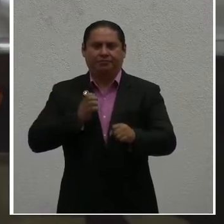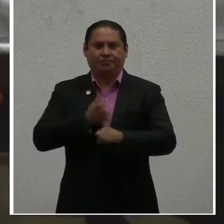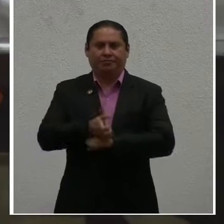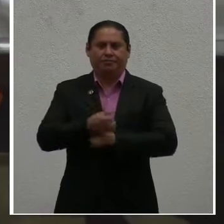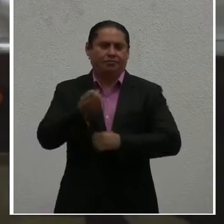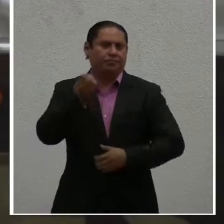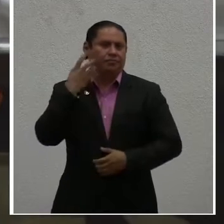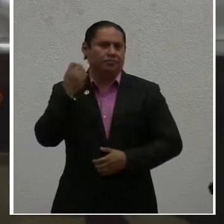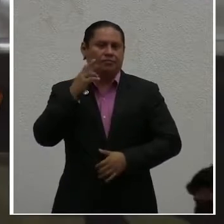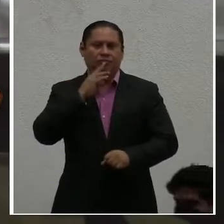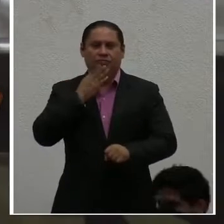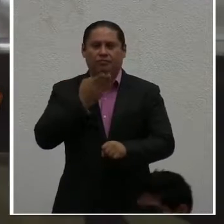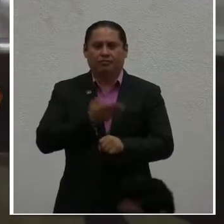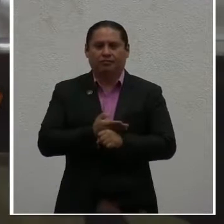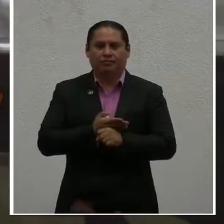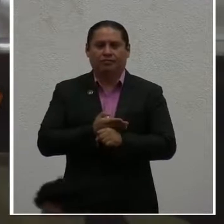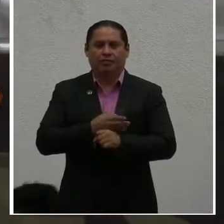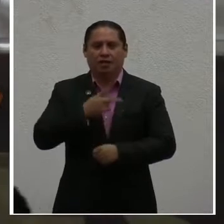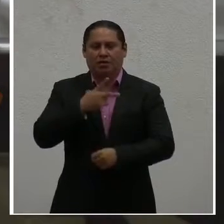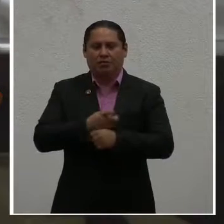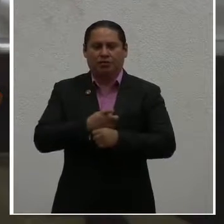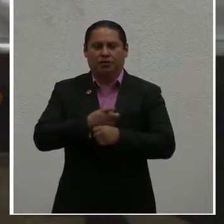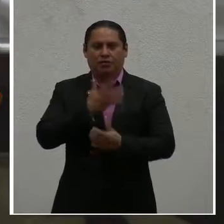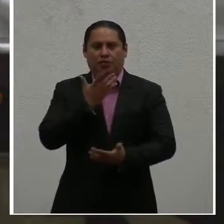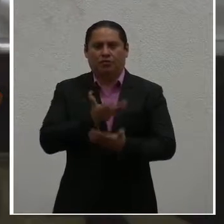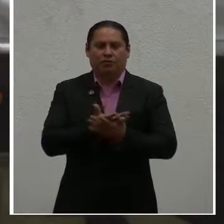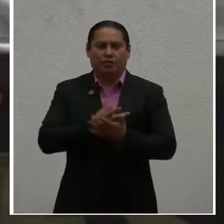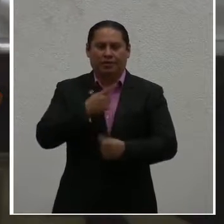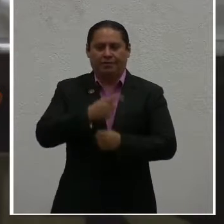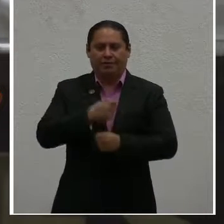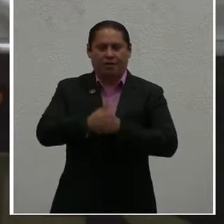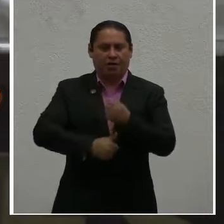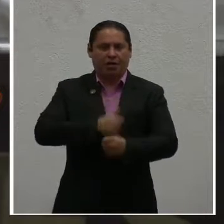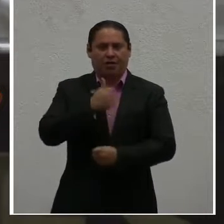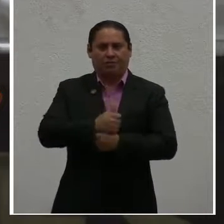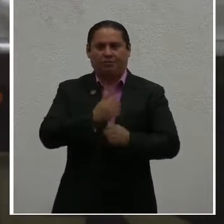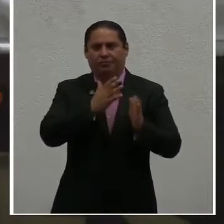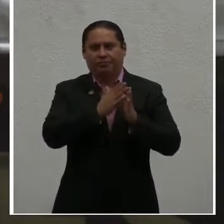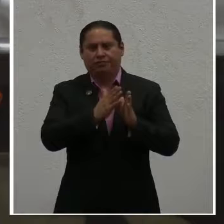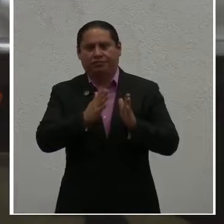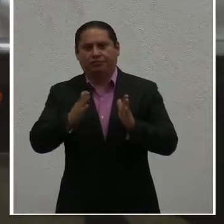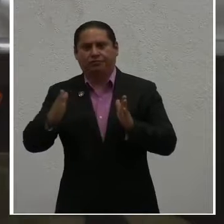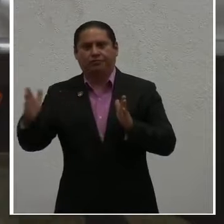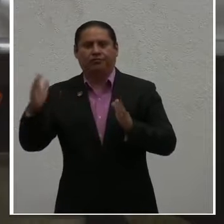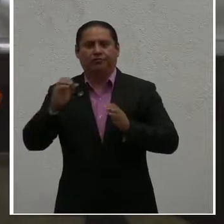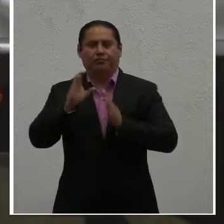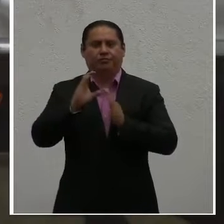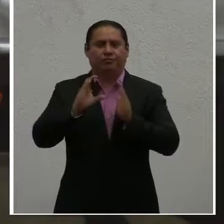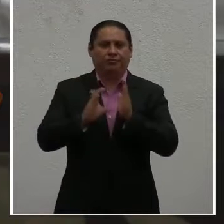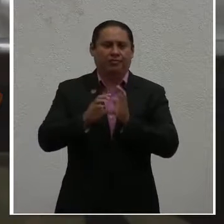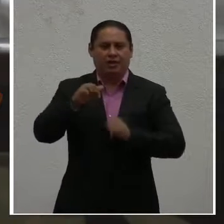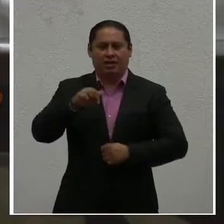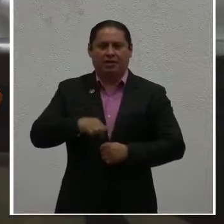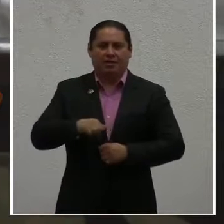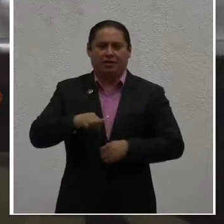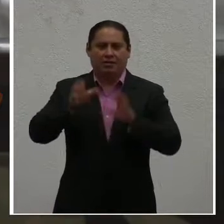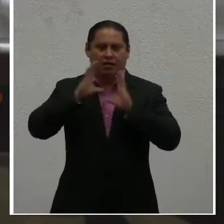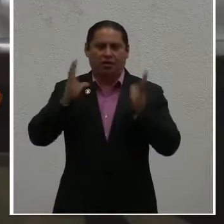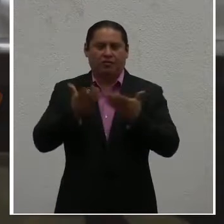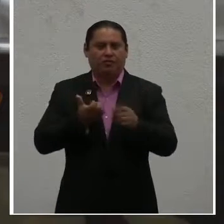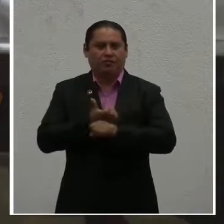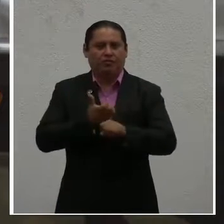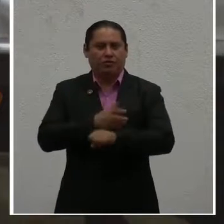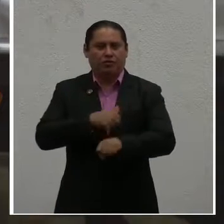sesiones correspondiente al segundo receso del primer año de ejercicio constitucional de esta